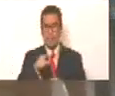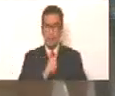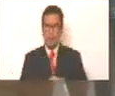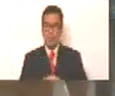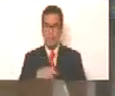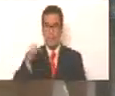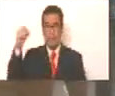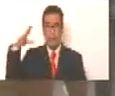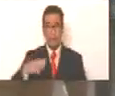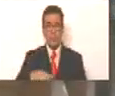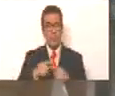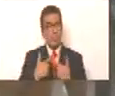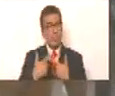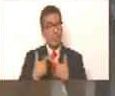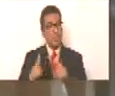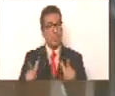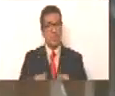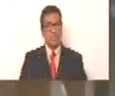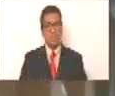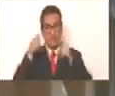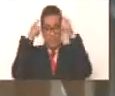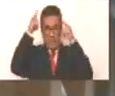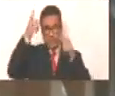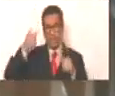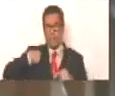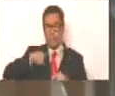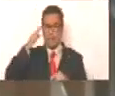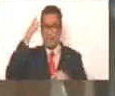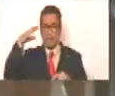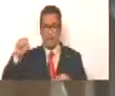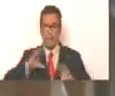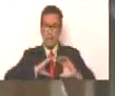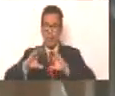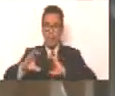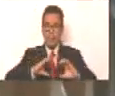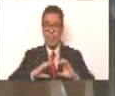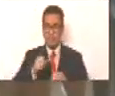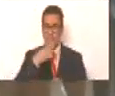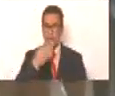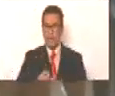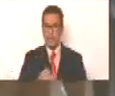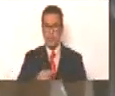liberación. Chávez tenía una magia comunicacional que sacude las